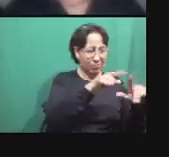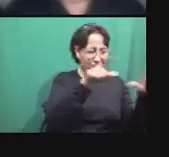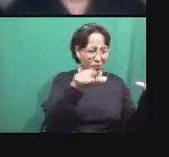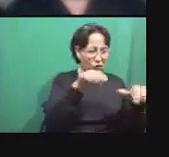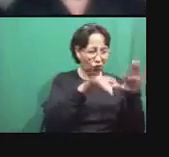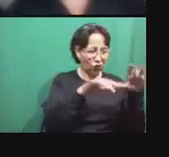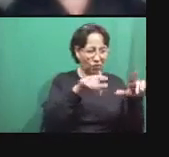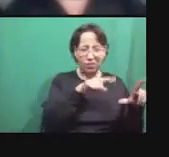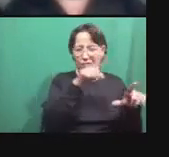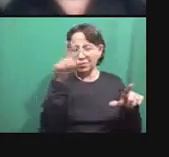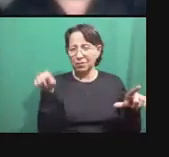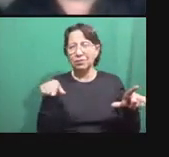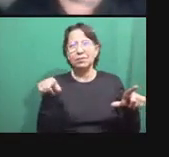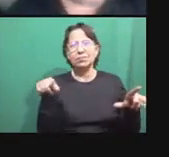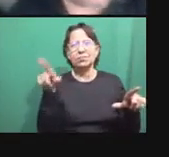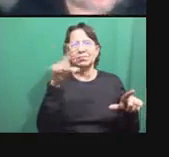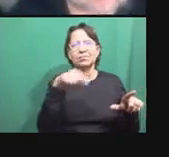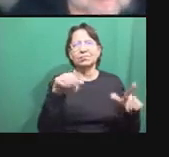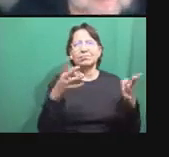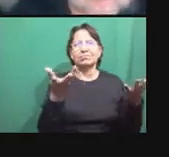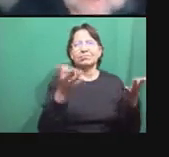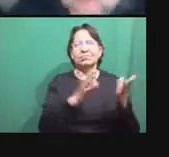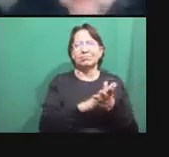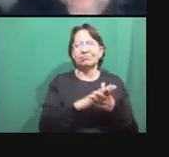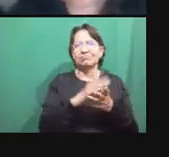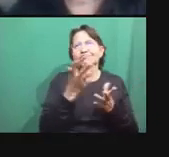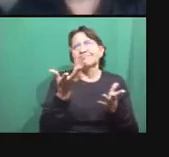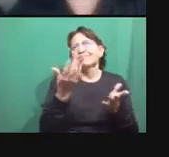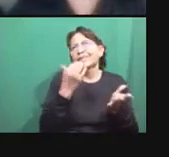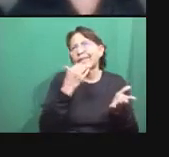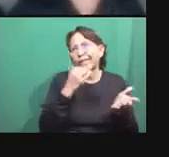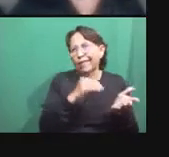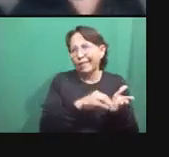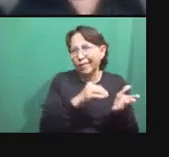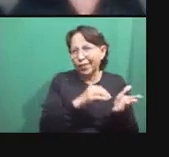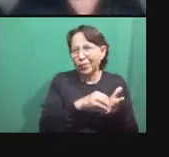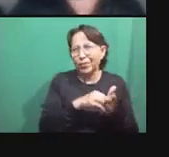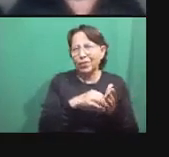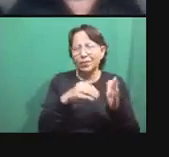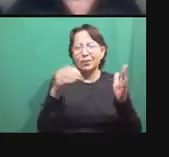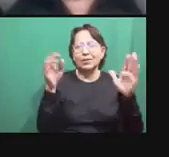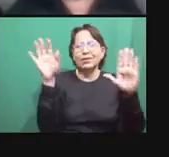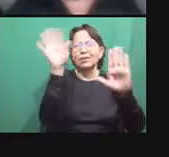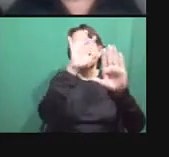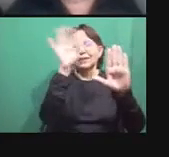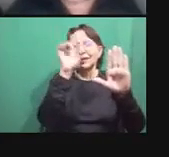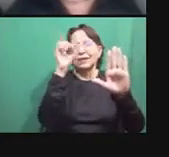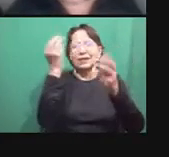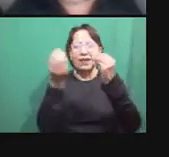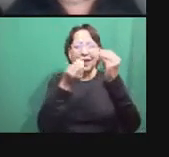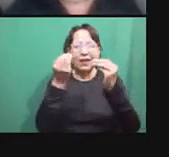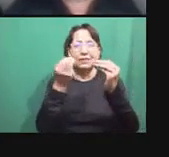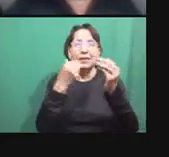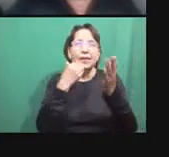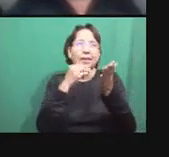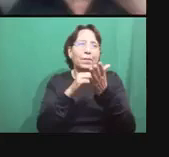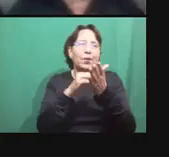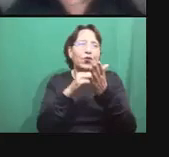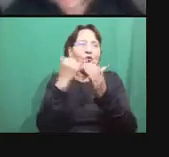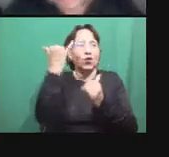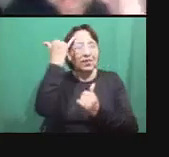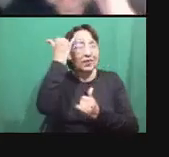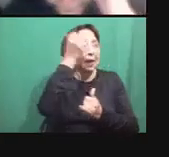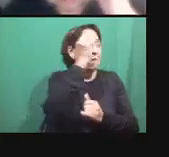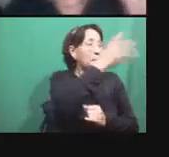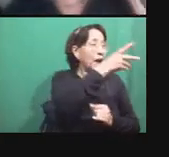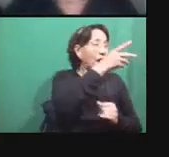superficie donde pudo haberse dicho algo de oposición a lo que hacen estas instancias empresariales. Lo mismo con la